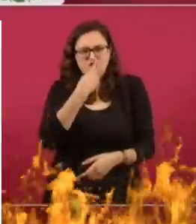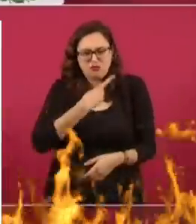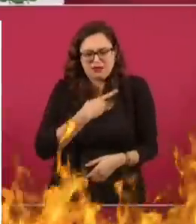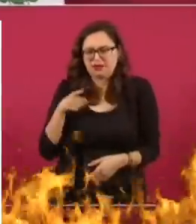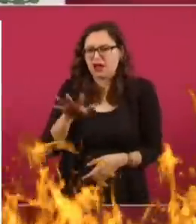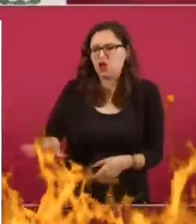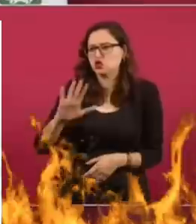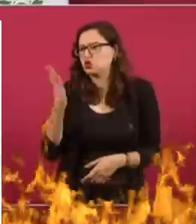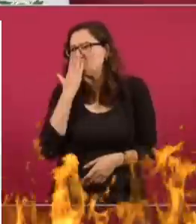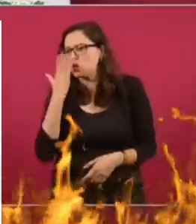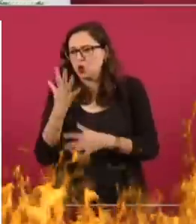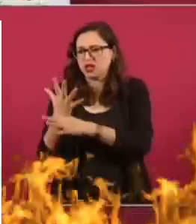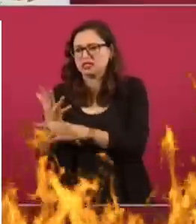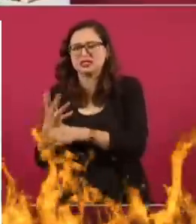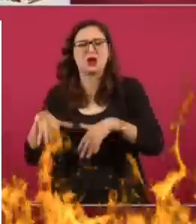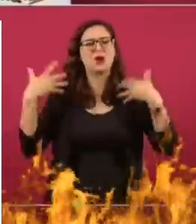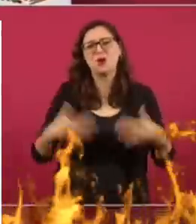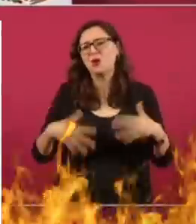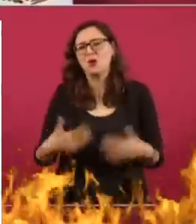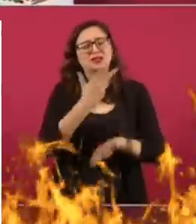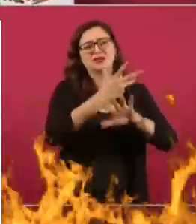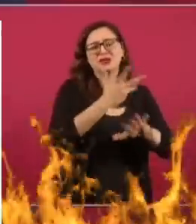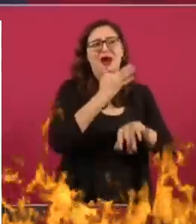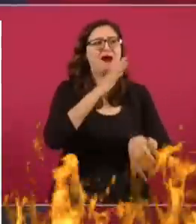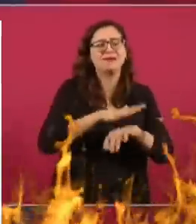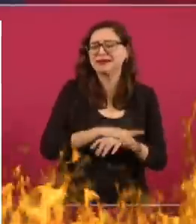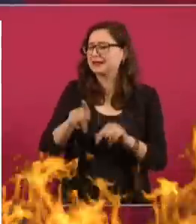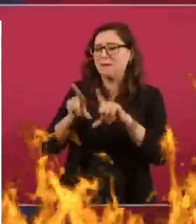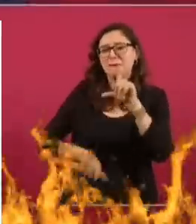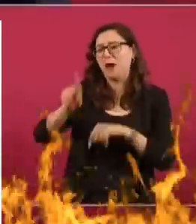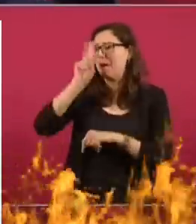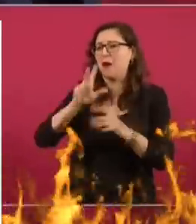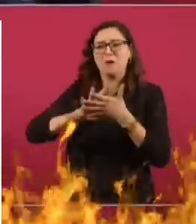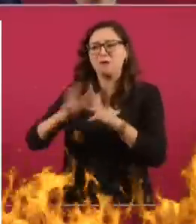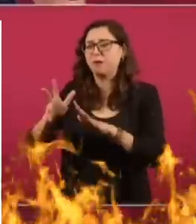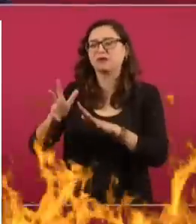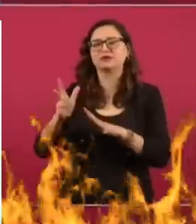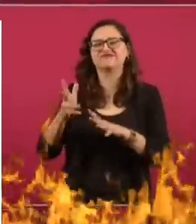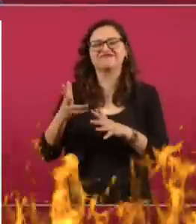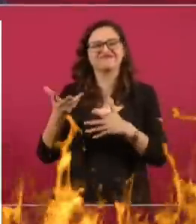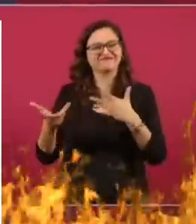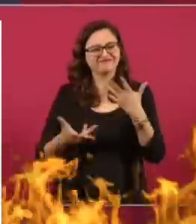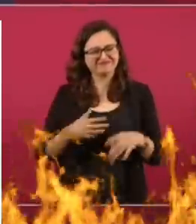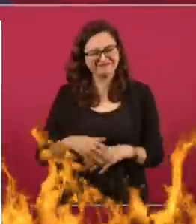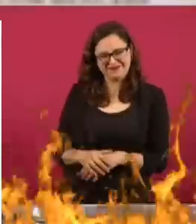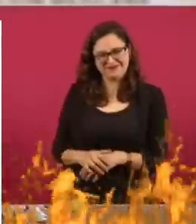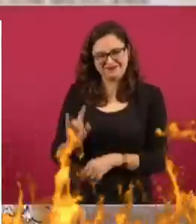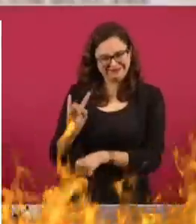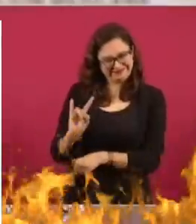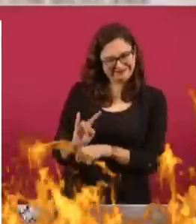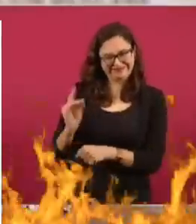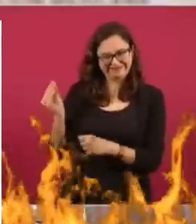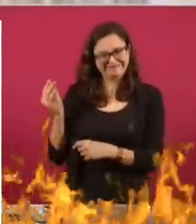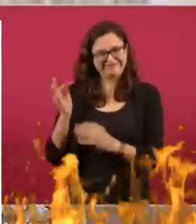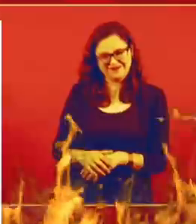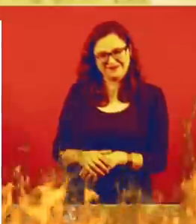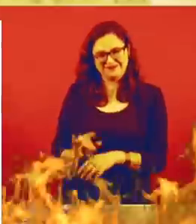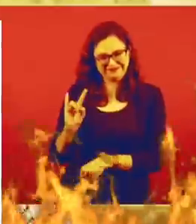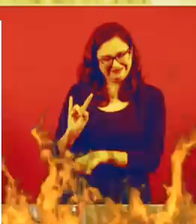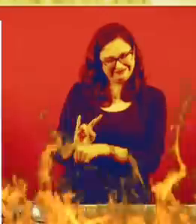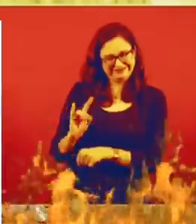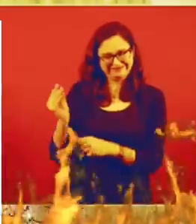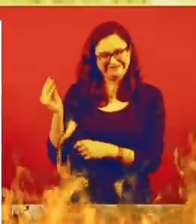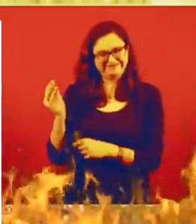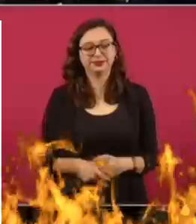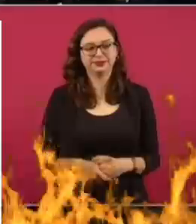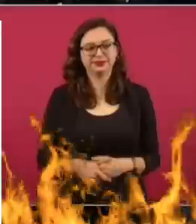se difunde de que en Estados Unidos están advirtiendo de que no se venga a México por la violencia. Está como montado. Es propagandístico.